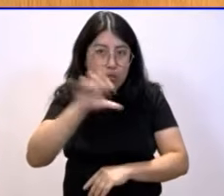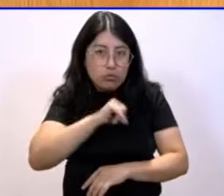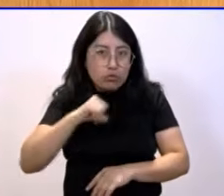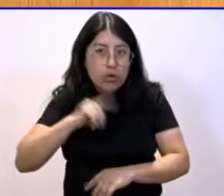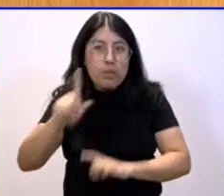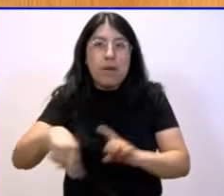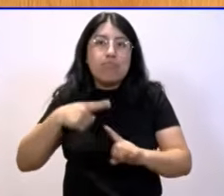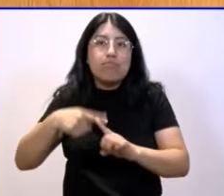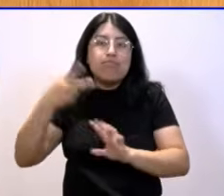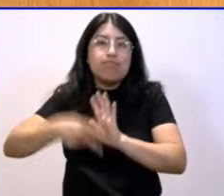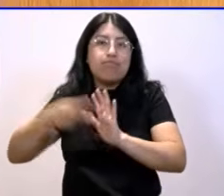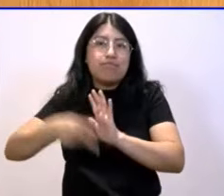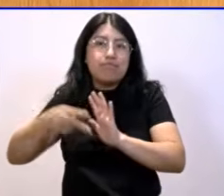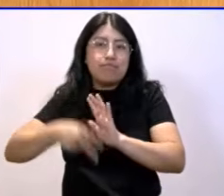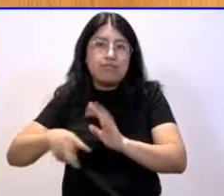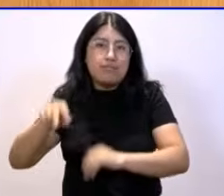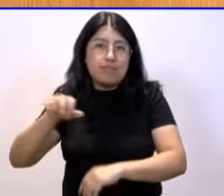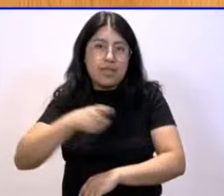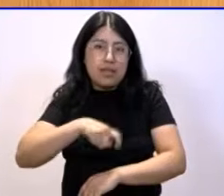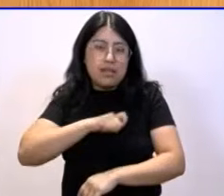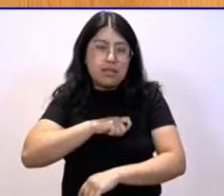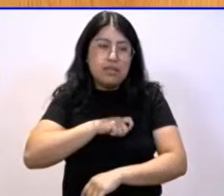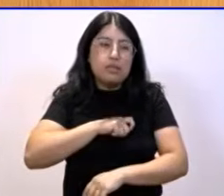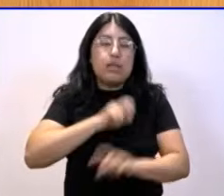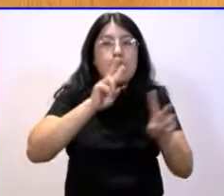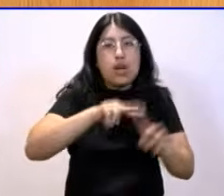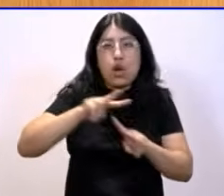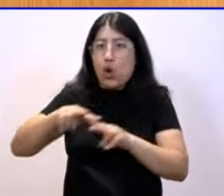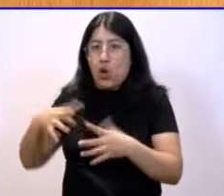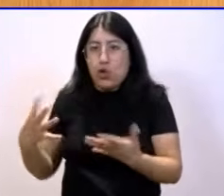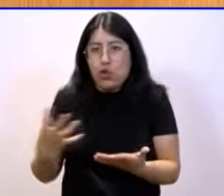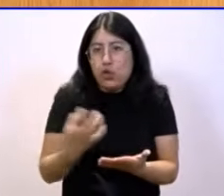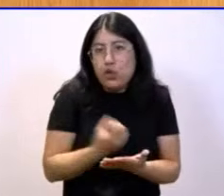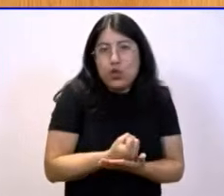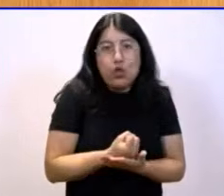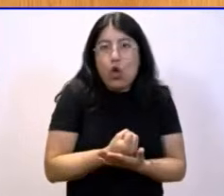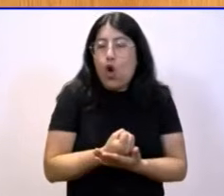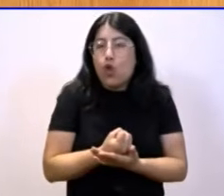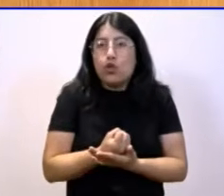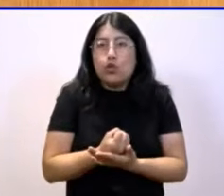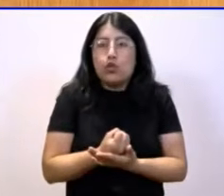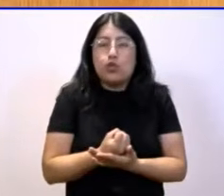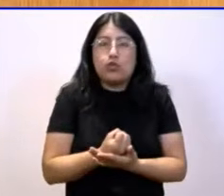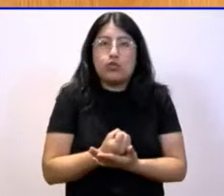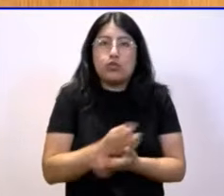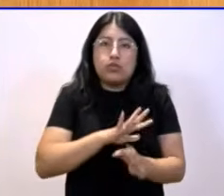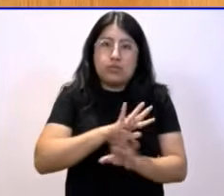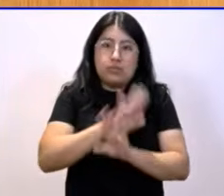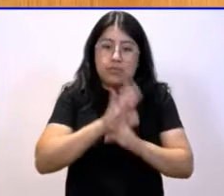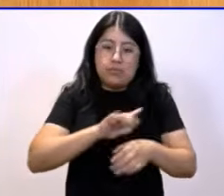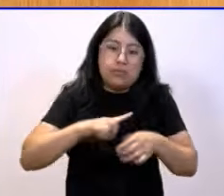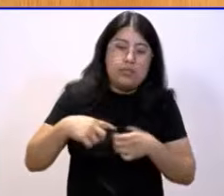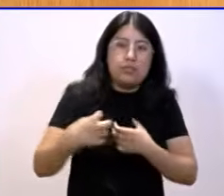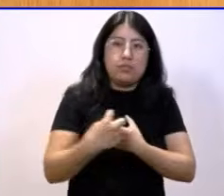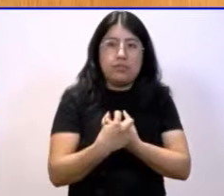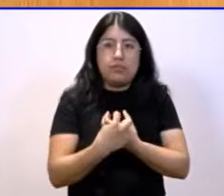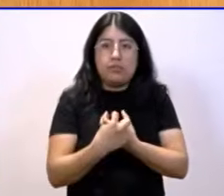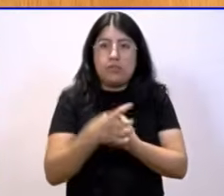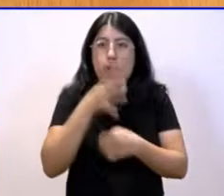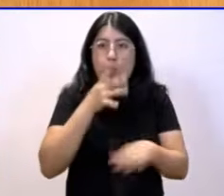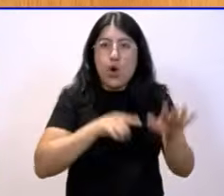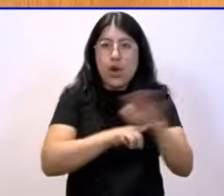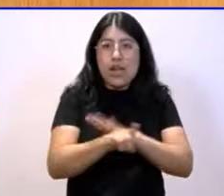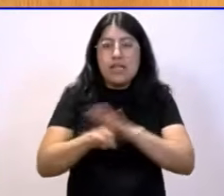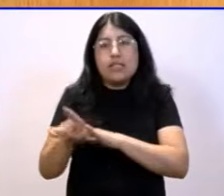de Justicia de las Comunidades Europeas, lo reconoce el propio Tribunal Supremo y lo reconocemos todos los actores que nos encontramos en la gestión de los